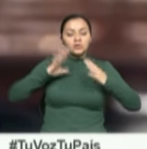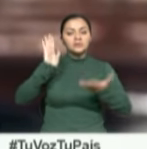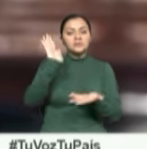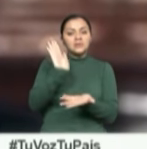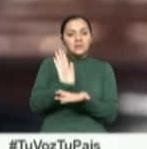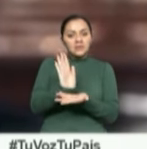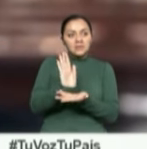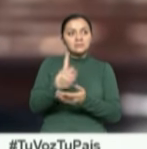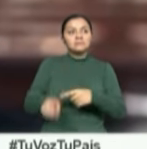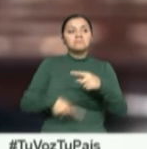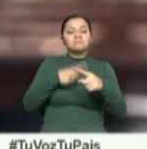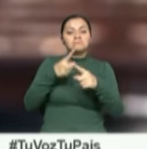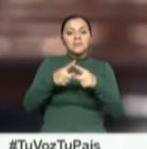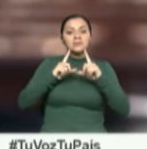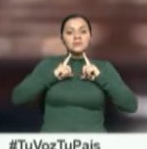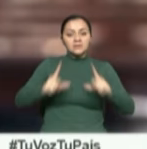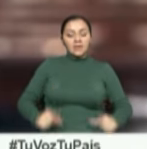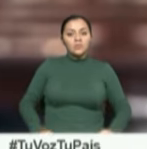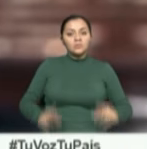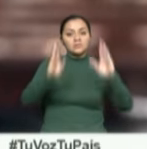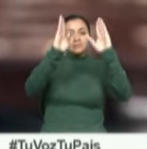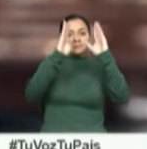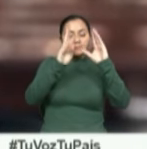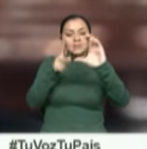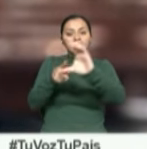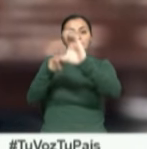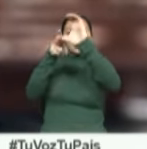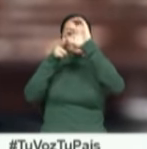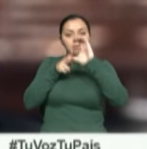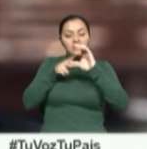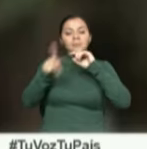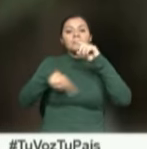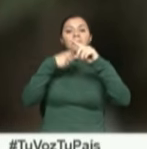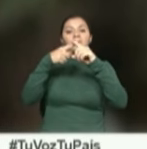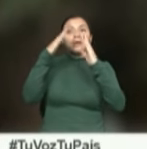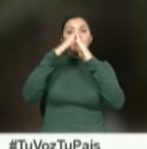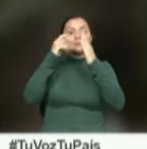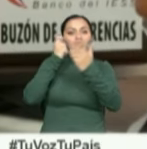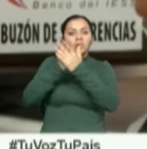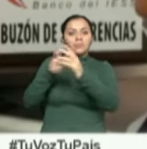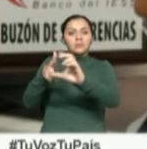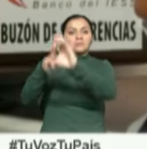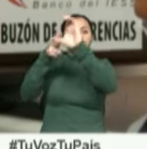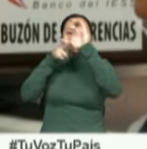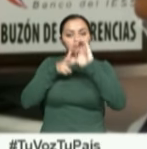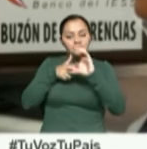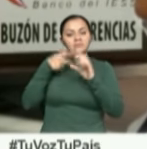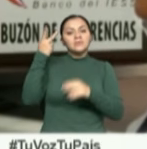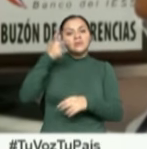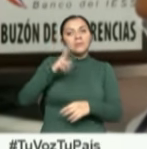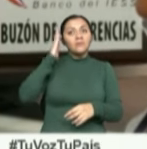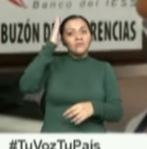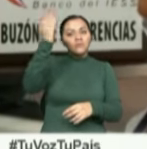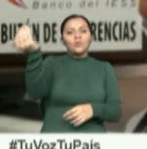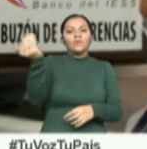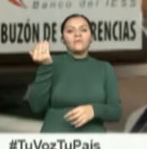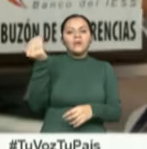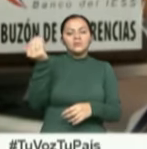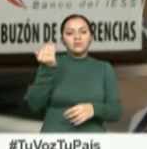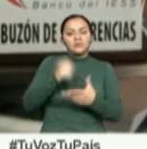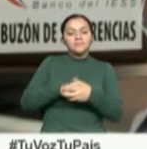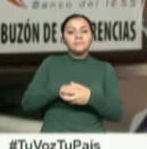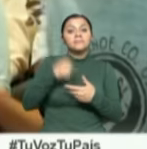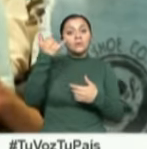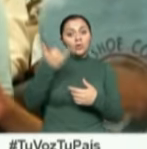social, servicios de salud, préstamos quirografarios, préstamos hipotecarios y jubilación. Ahora la afiliación es obligatoria y